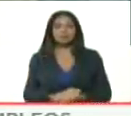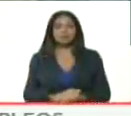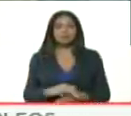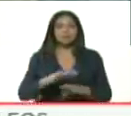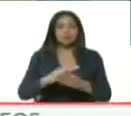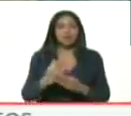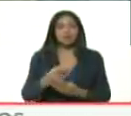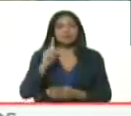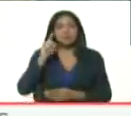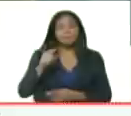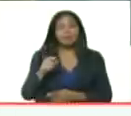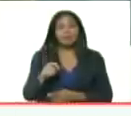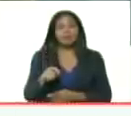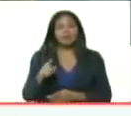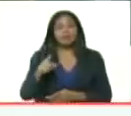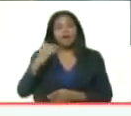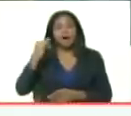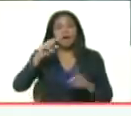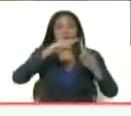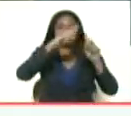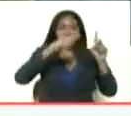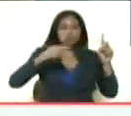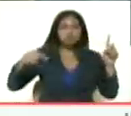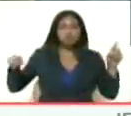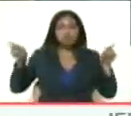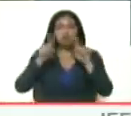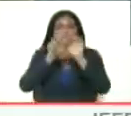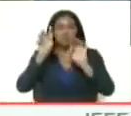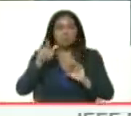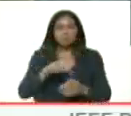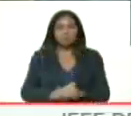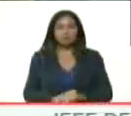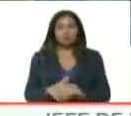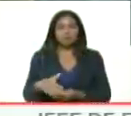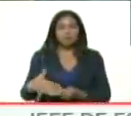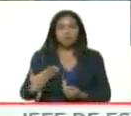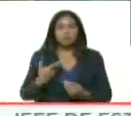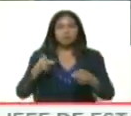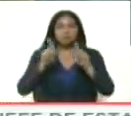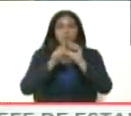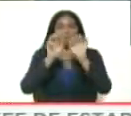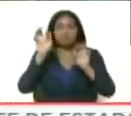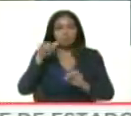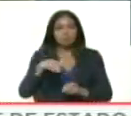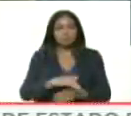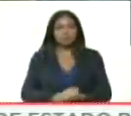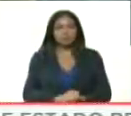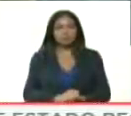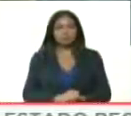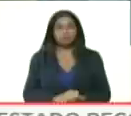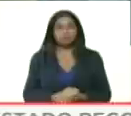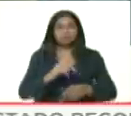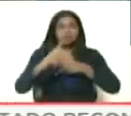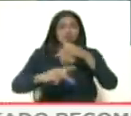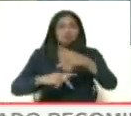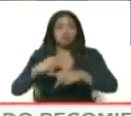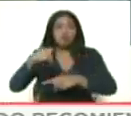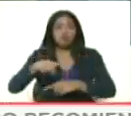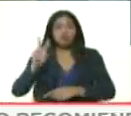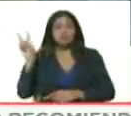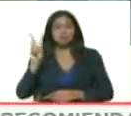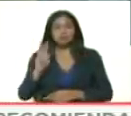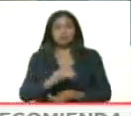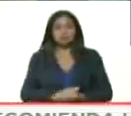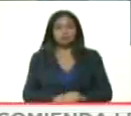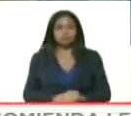desafortunadamente tienen curvas exponenciales y que podrían afectar o perturbar este proceso en Venezuela.